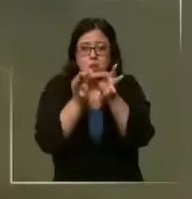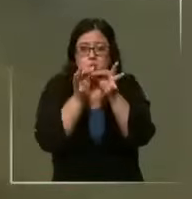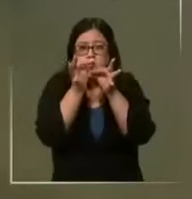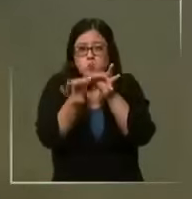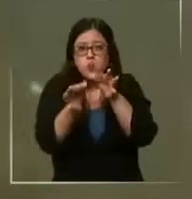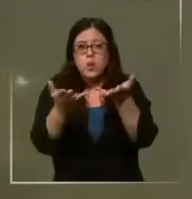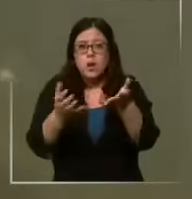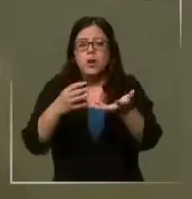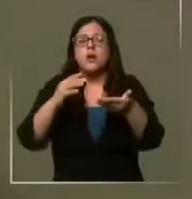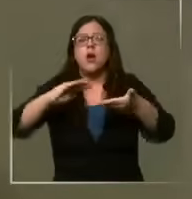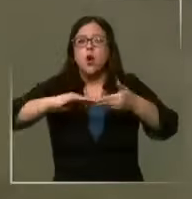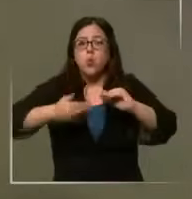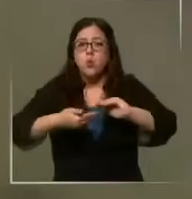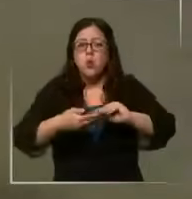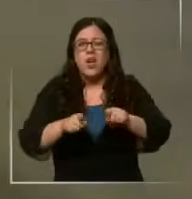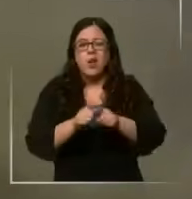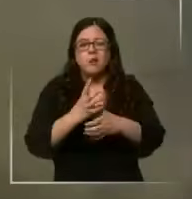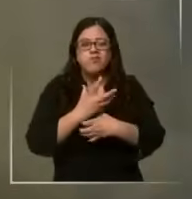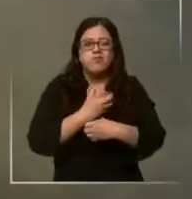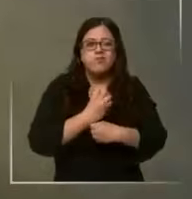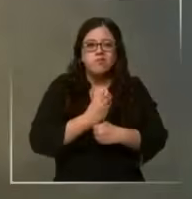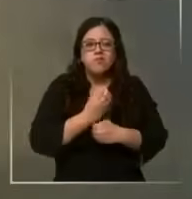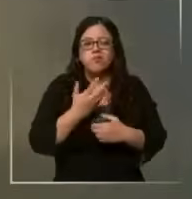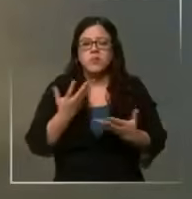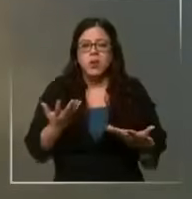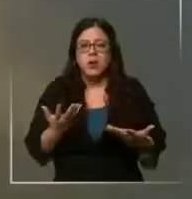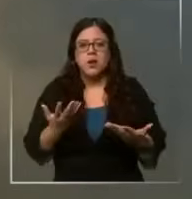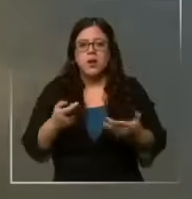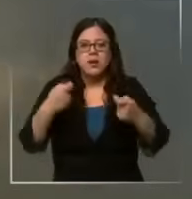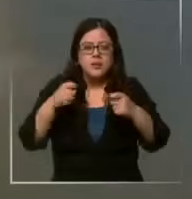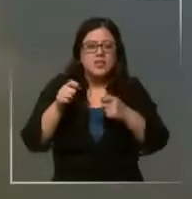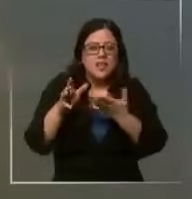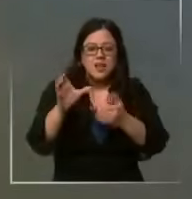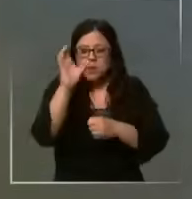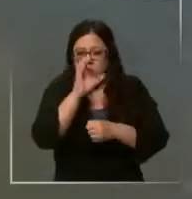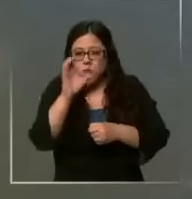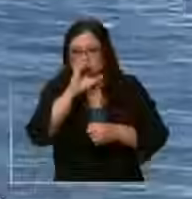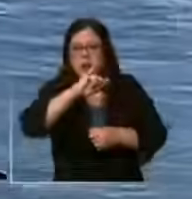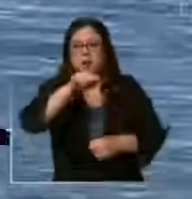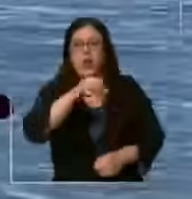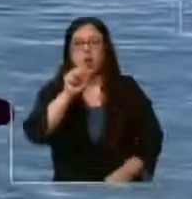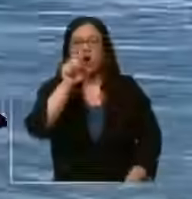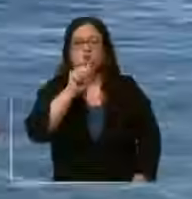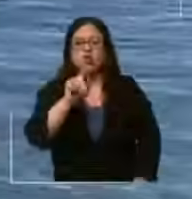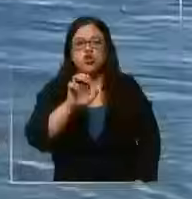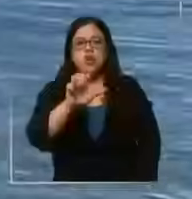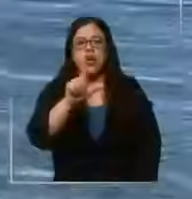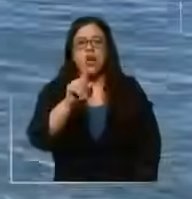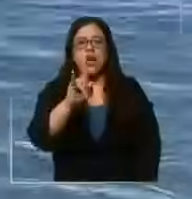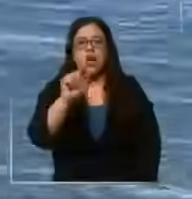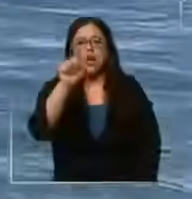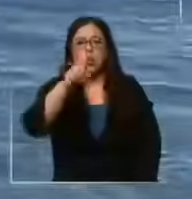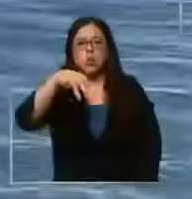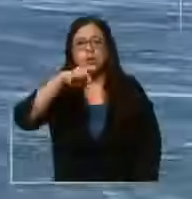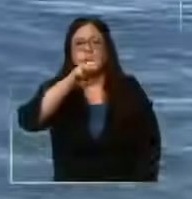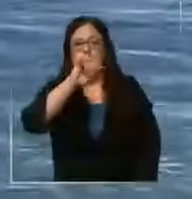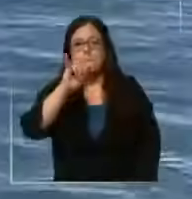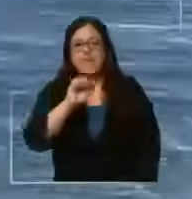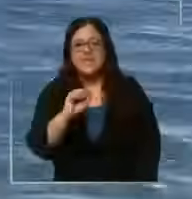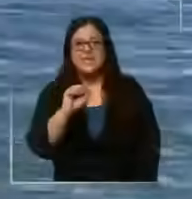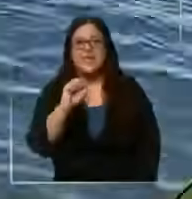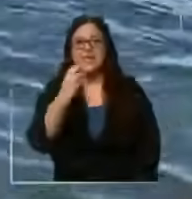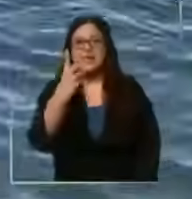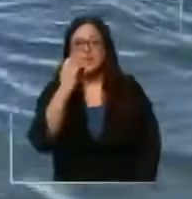por ahí. Una comunidad conmocionada y que se ha volcado para poder encontrar a José Luis Mesa Romero, de 30 años, quien desapareció el